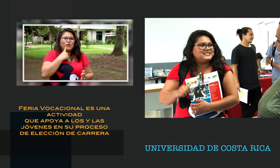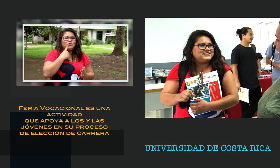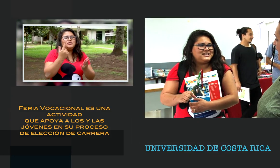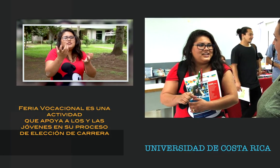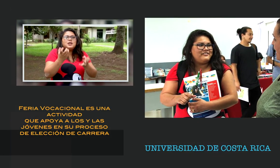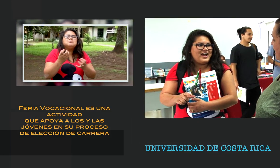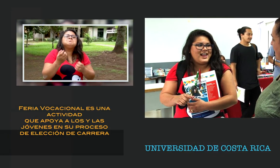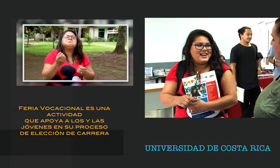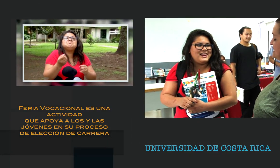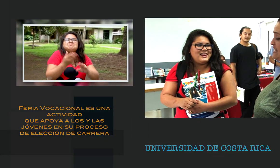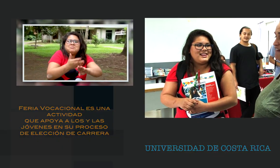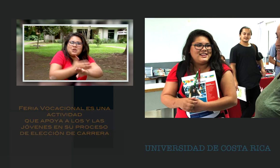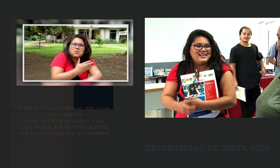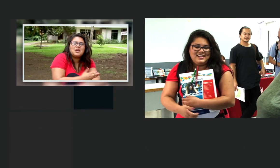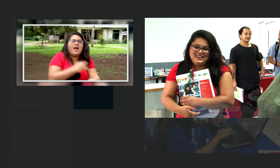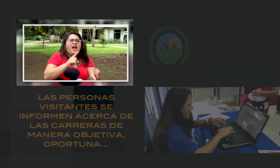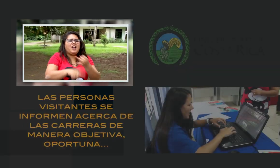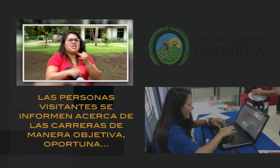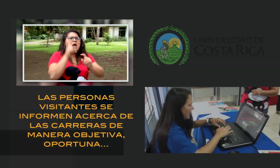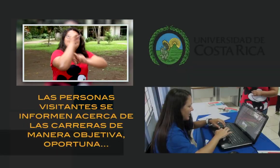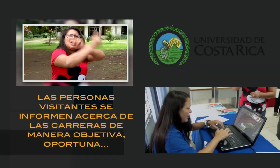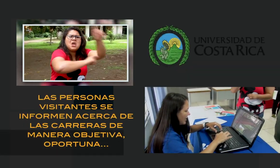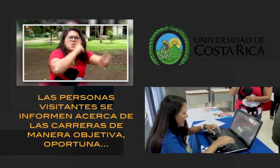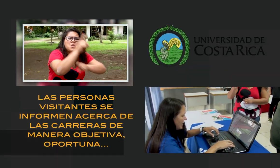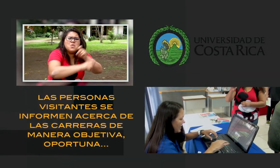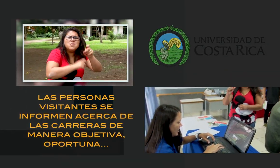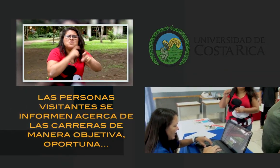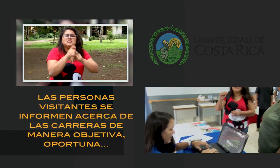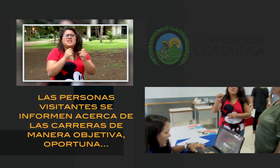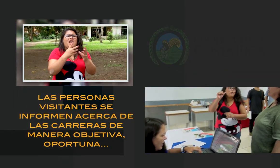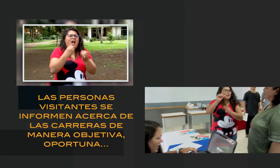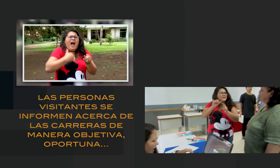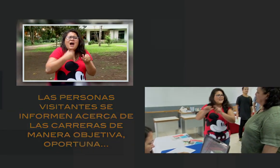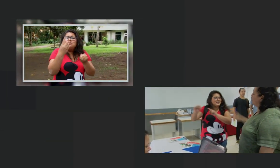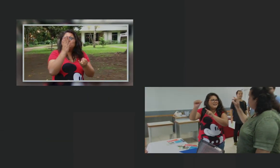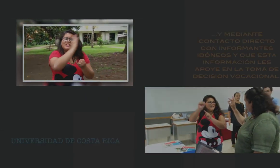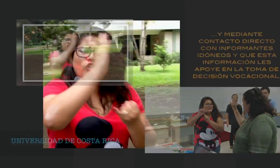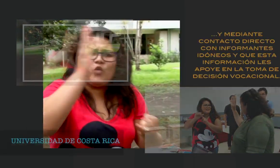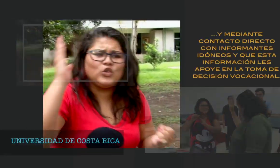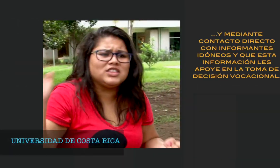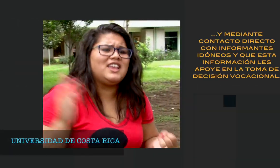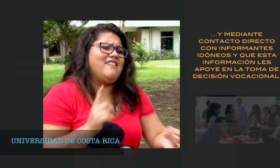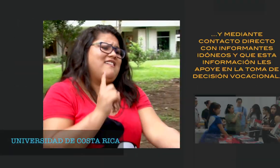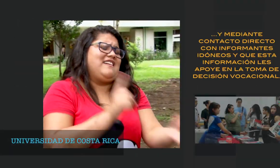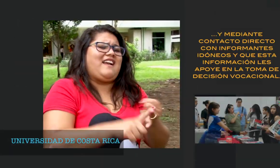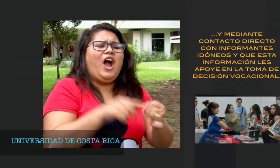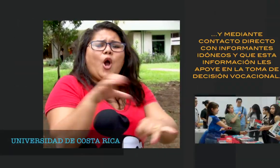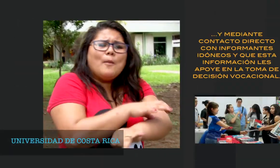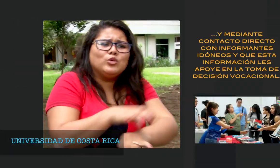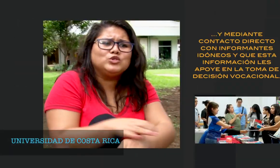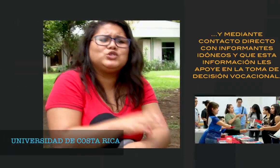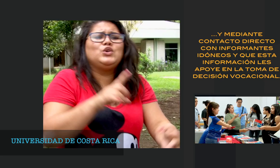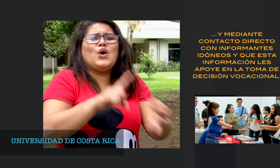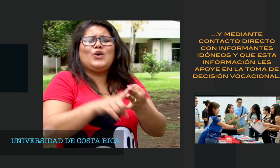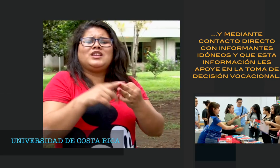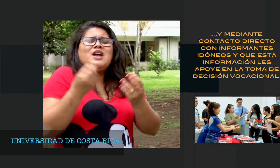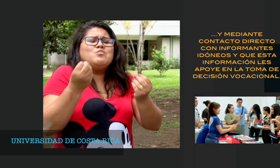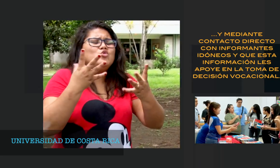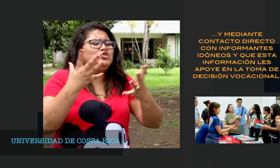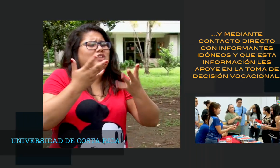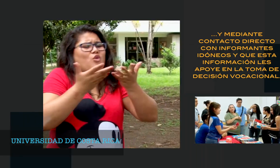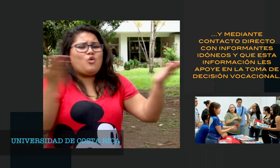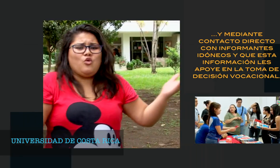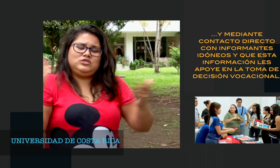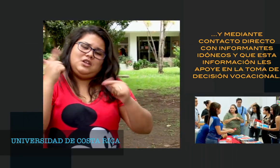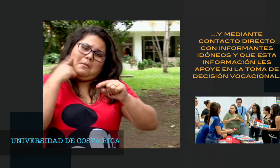para todas las personas sordas que quieran enriquecerse y prosperar, hay bibliotecas, tiene